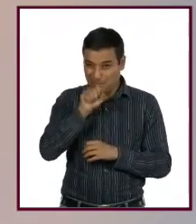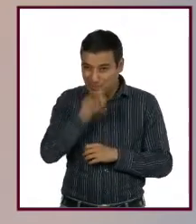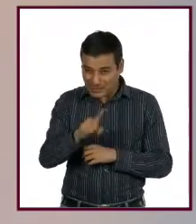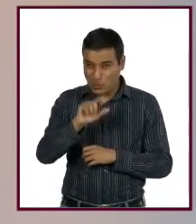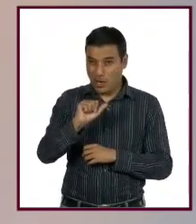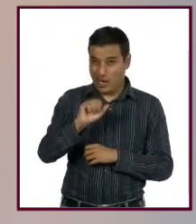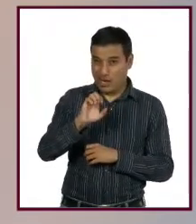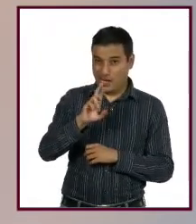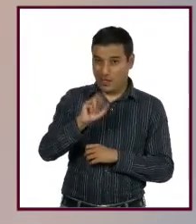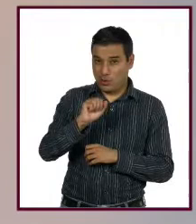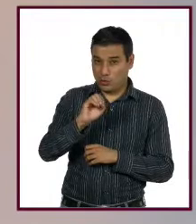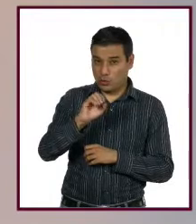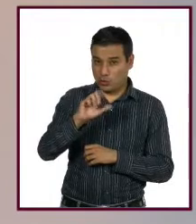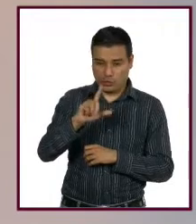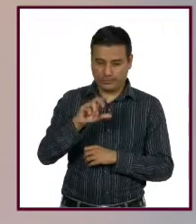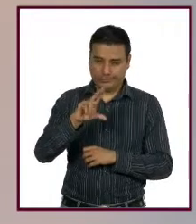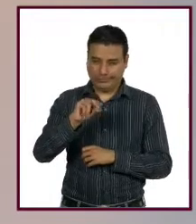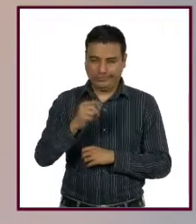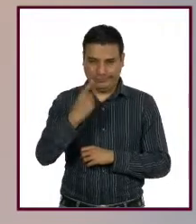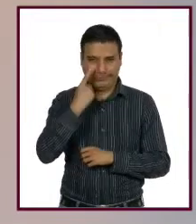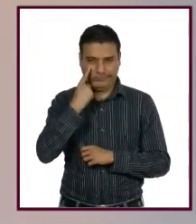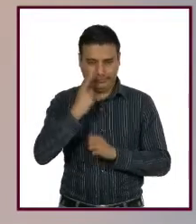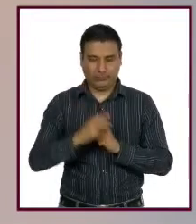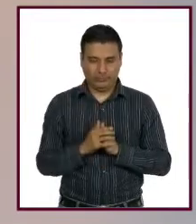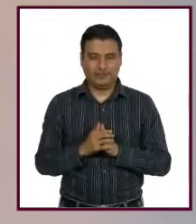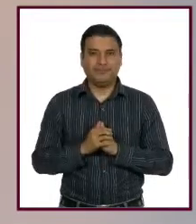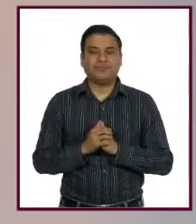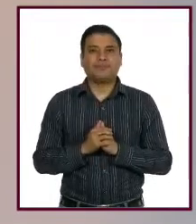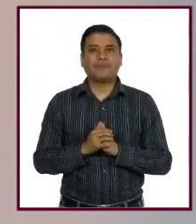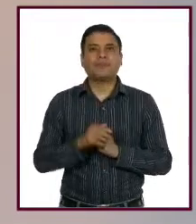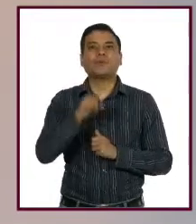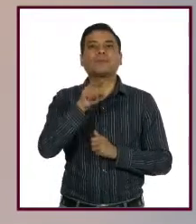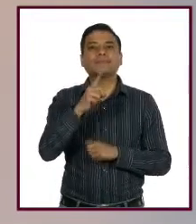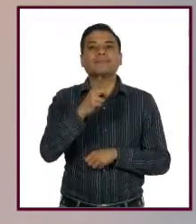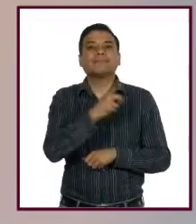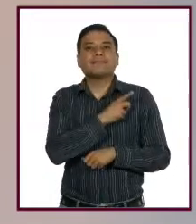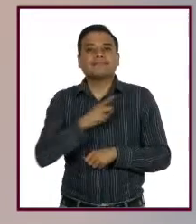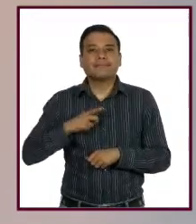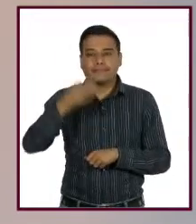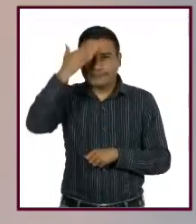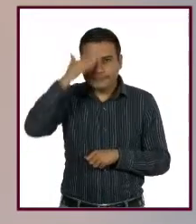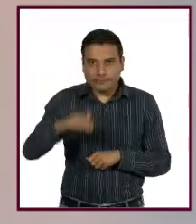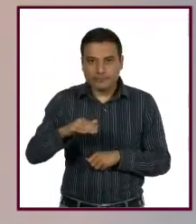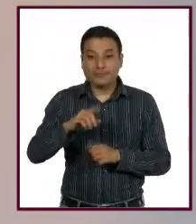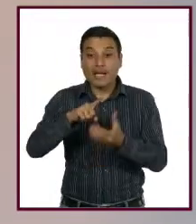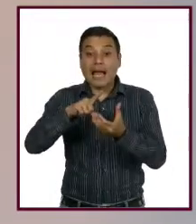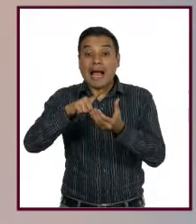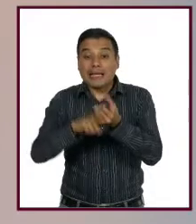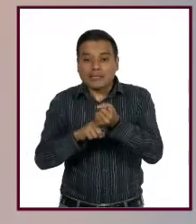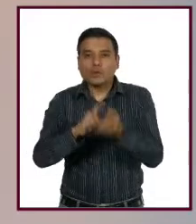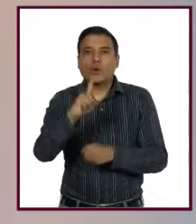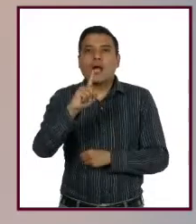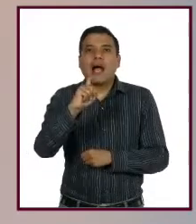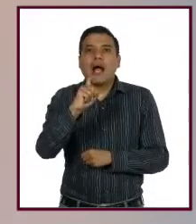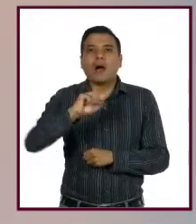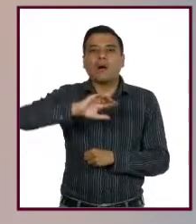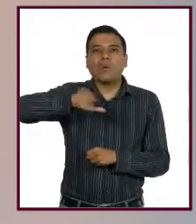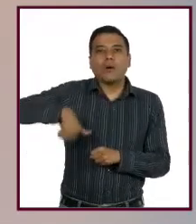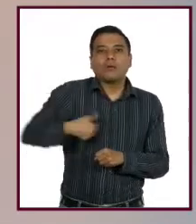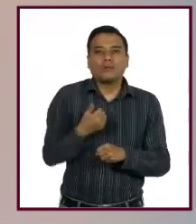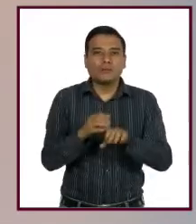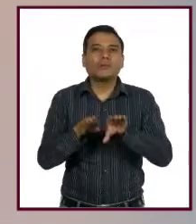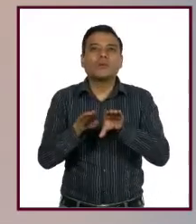Aquí lo que hay que identificar es justamente cómo está contenido ese líquido. Generalmente en estos